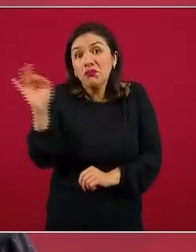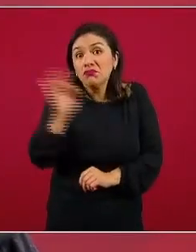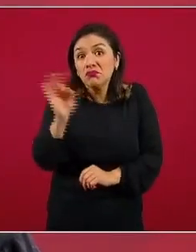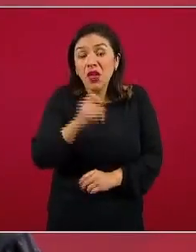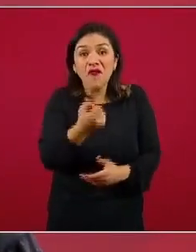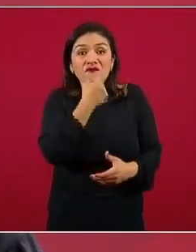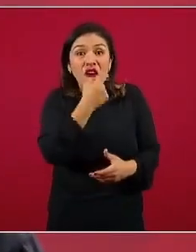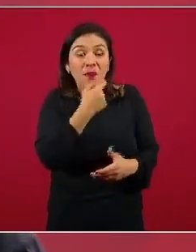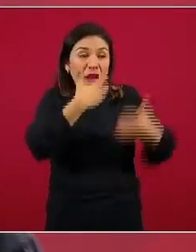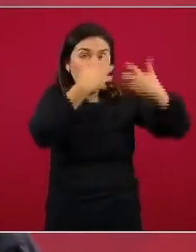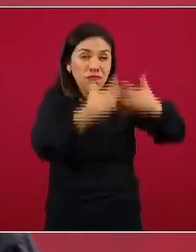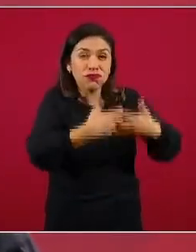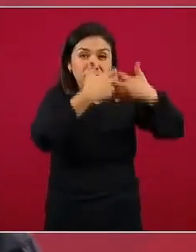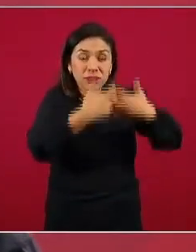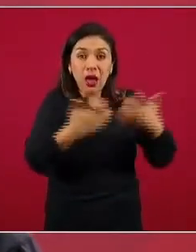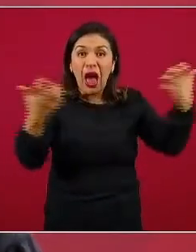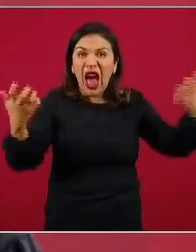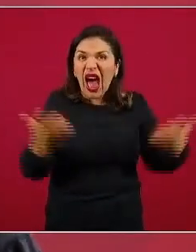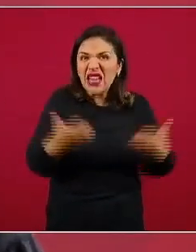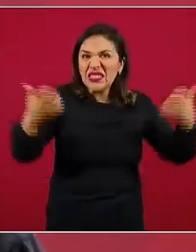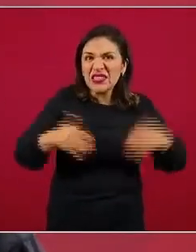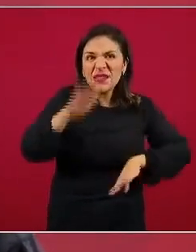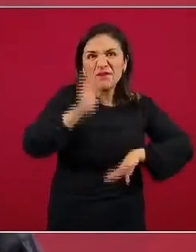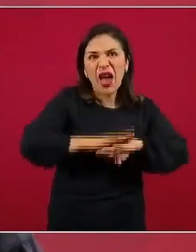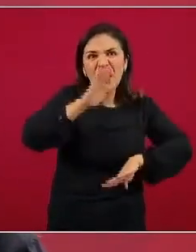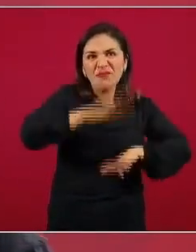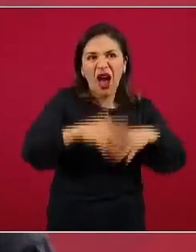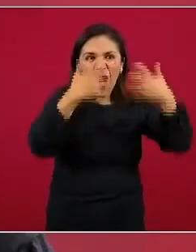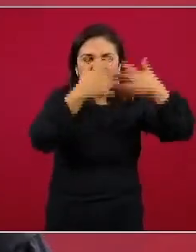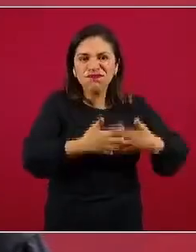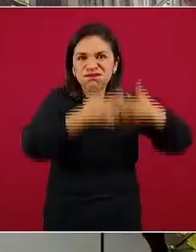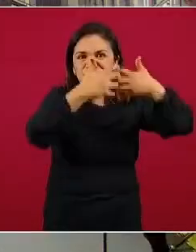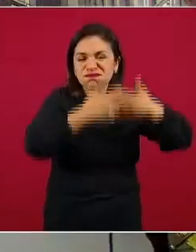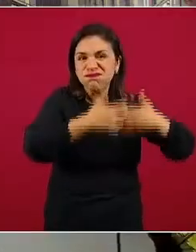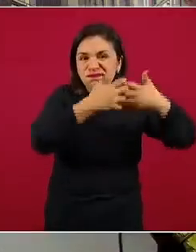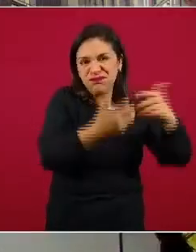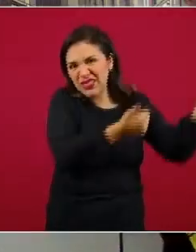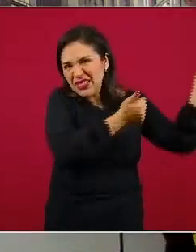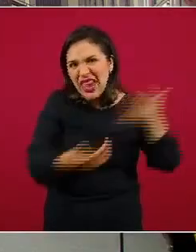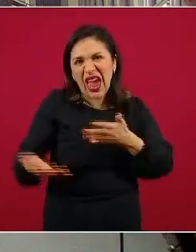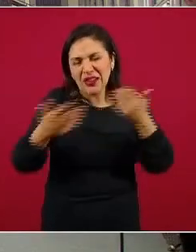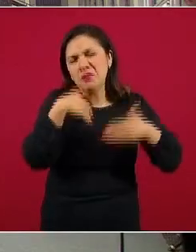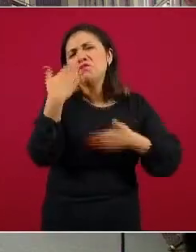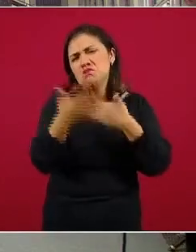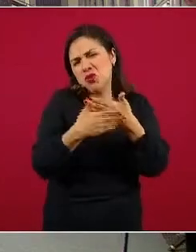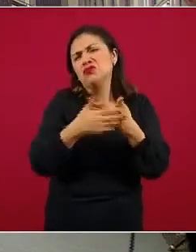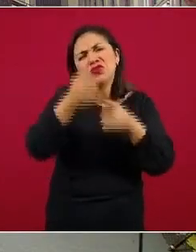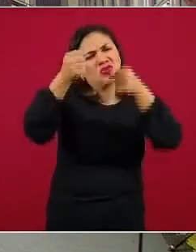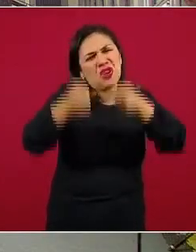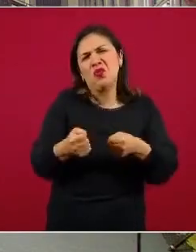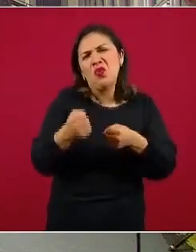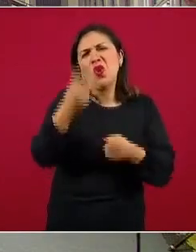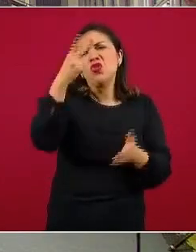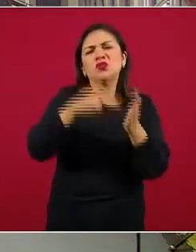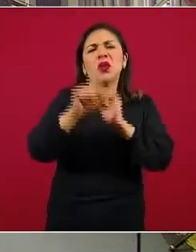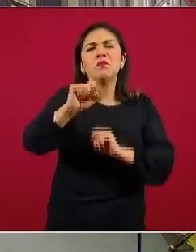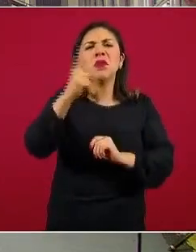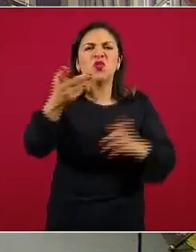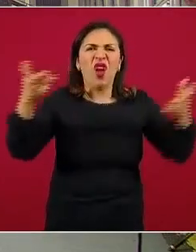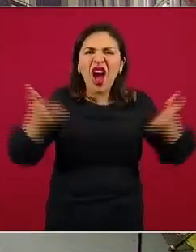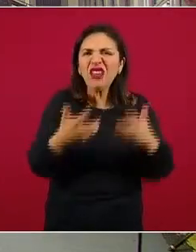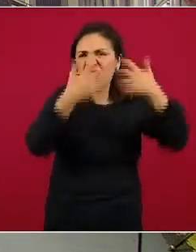las farmacéuticas puedan incrementar su producción, y que de seguro esto va a ocurrir en los primeros meses del